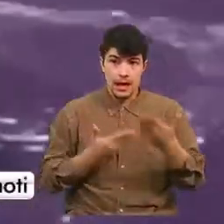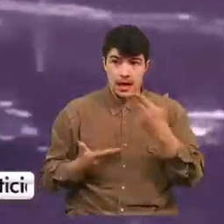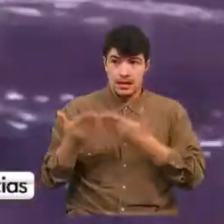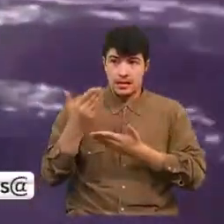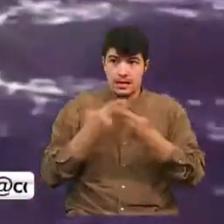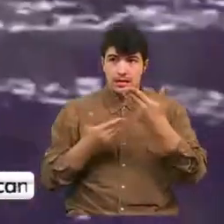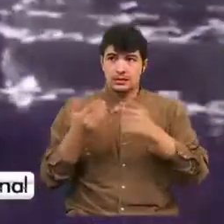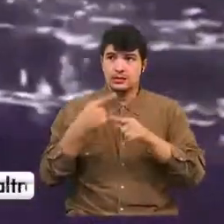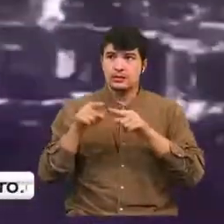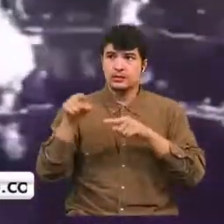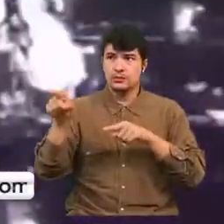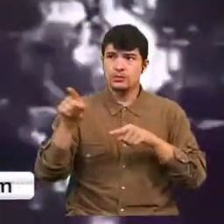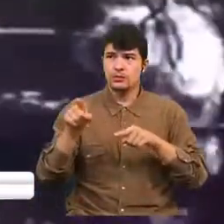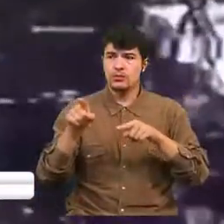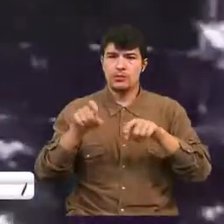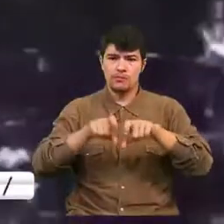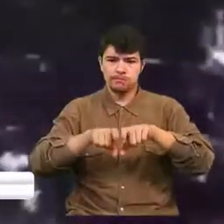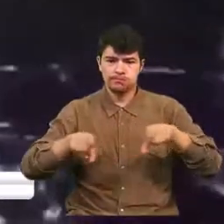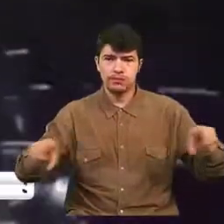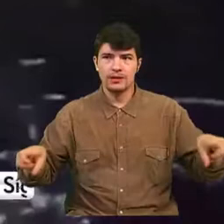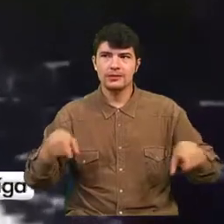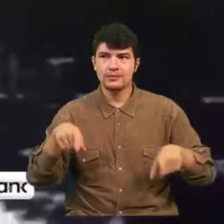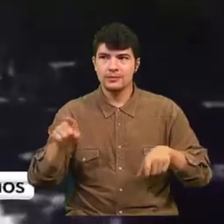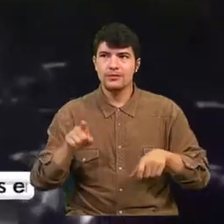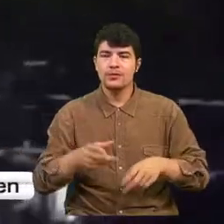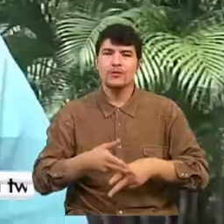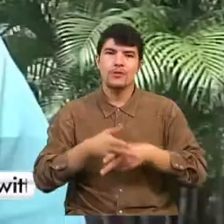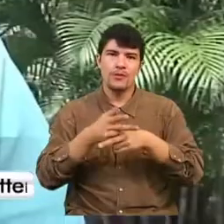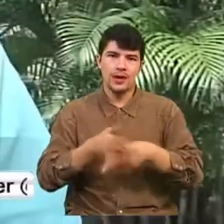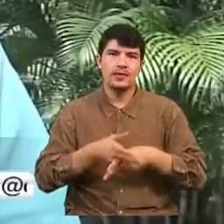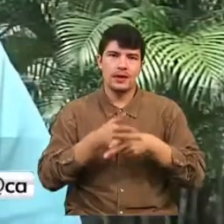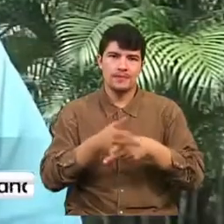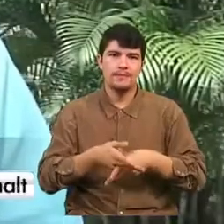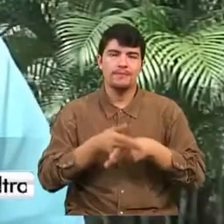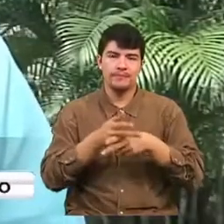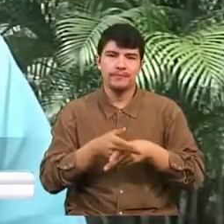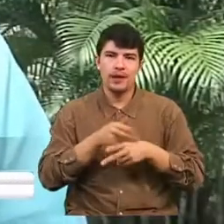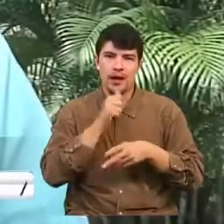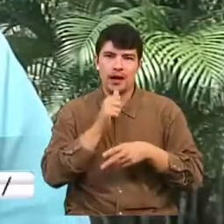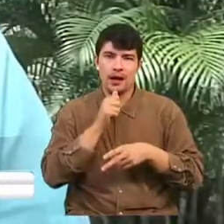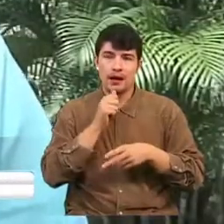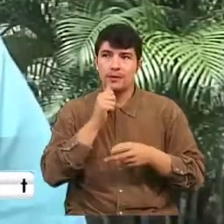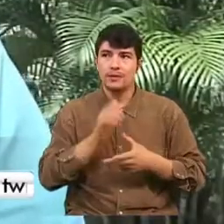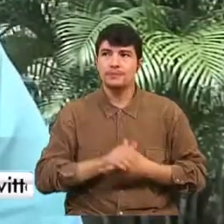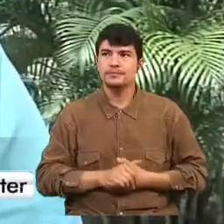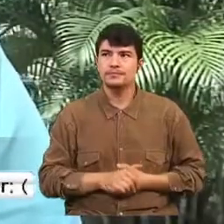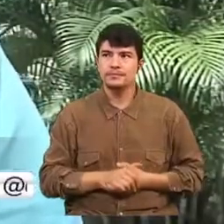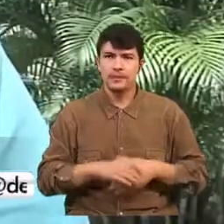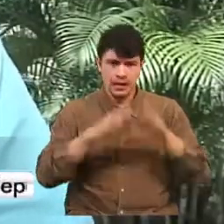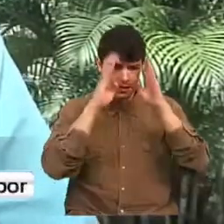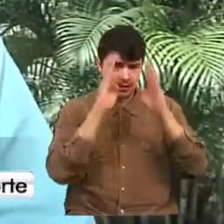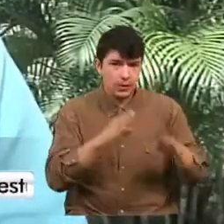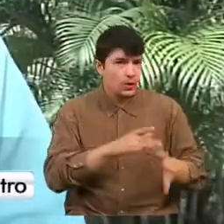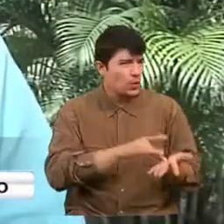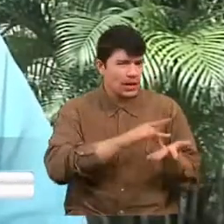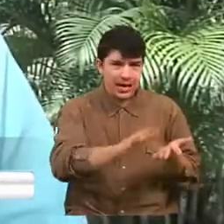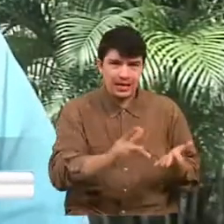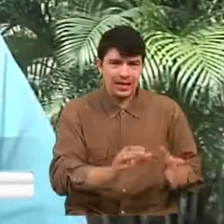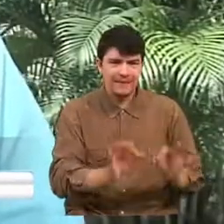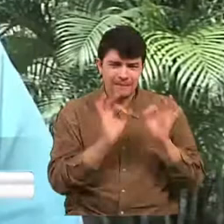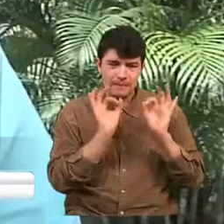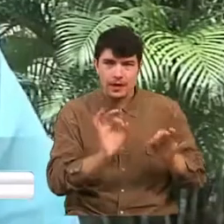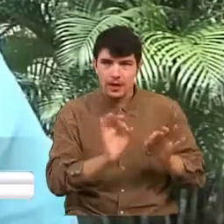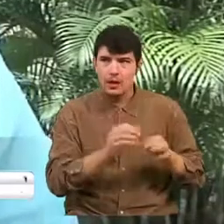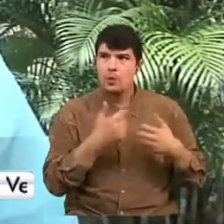tienen unas barreras protectoras que protegen las cuencas hídricas. Atender de manera inmediata, en tiempo real y de manera más